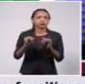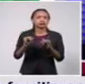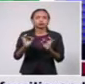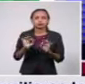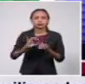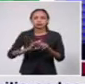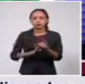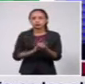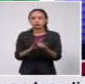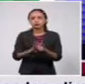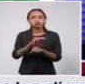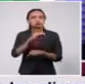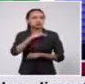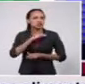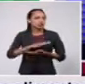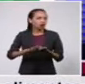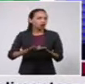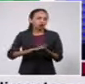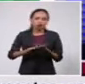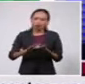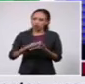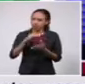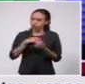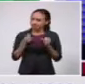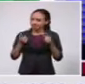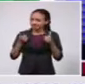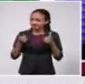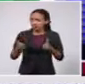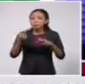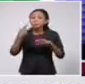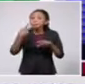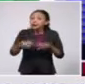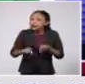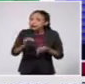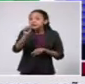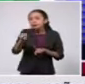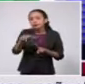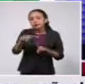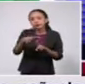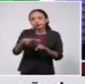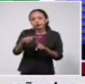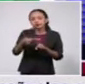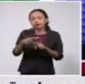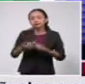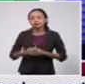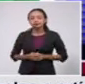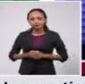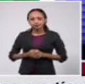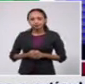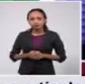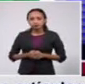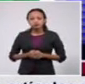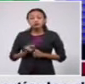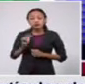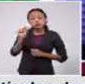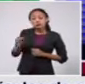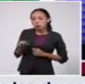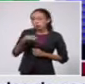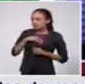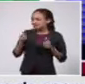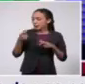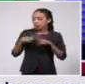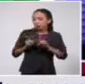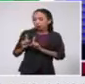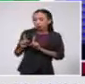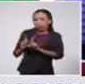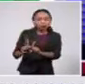tienen síntomas de la enfermedad. Por lo tanto, nos acompañan en cualquier lugar que estemos y no